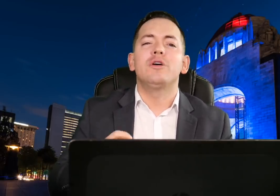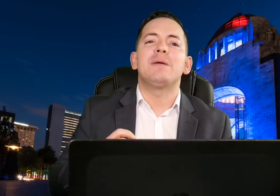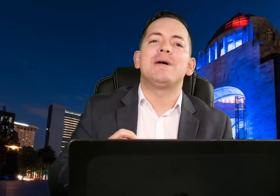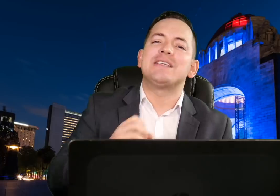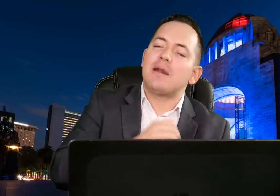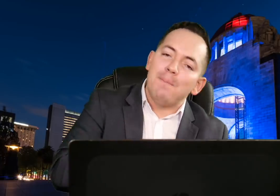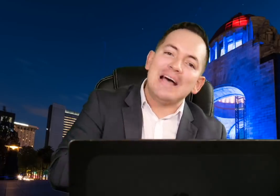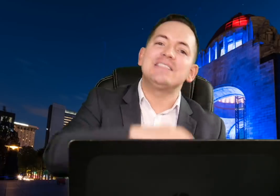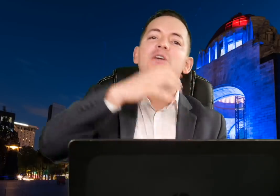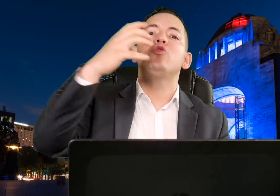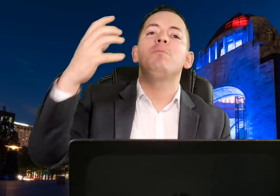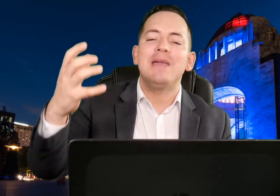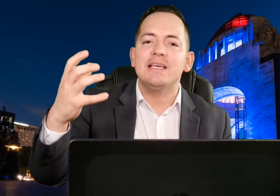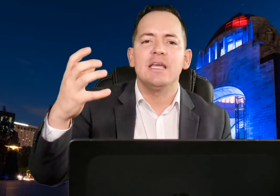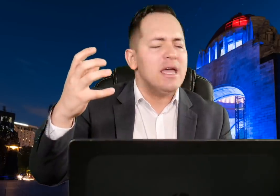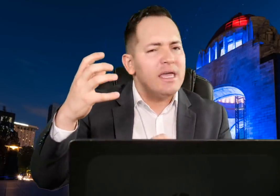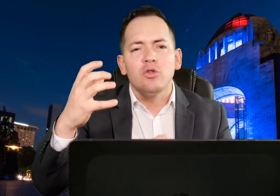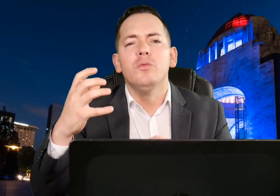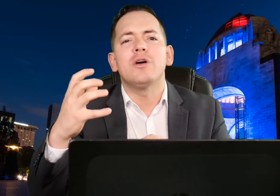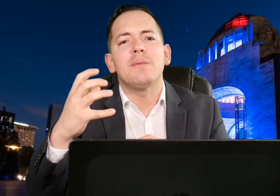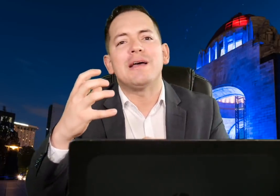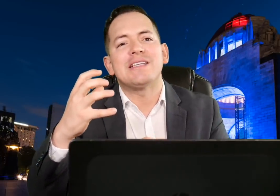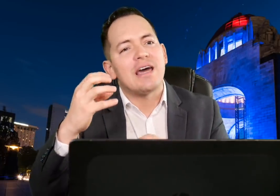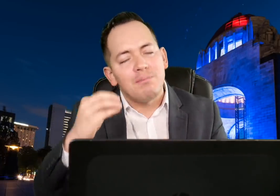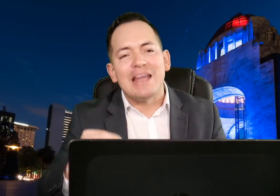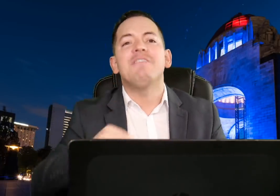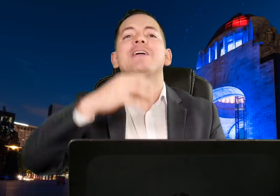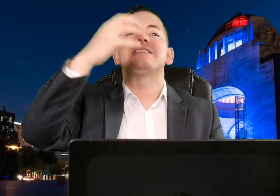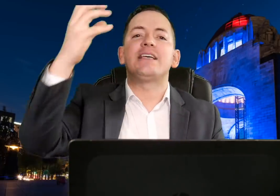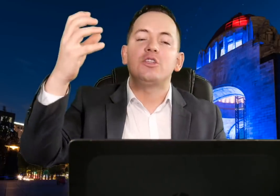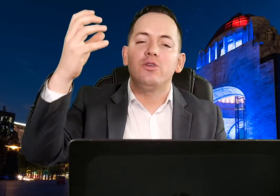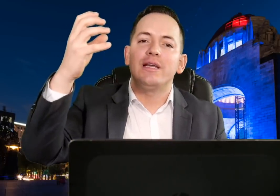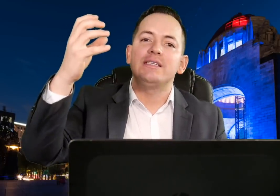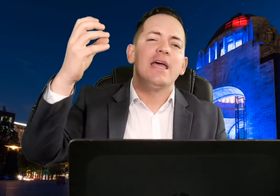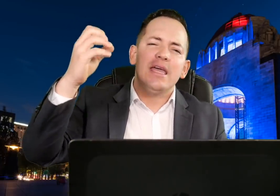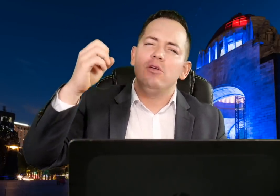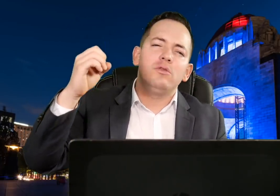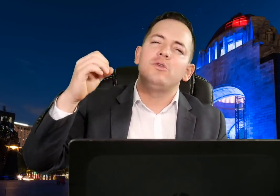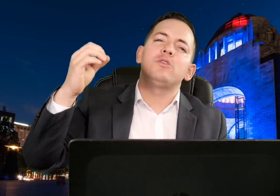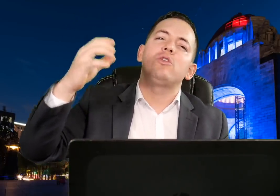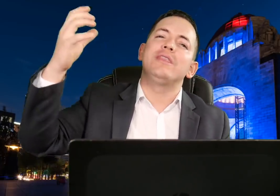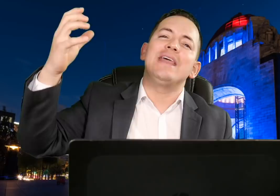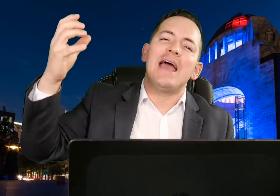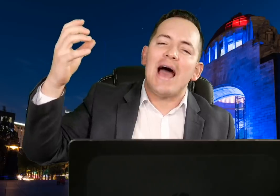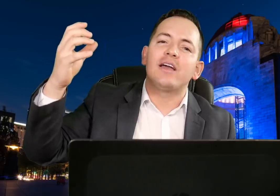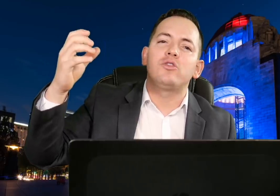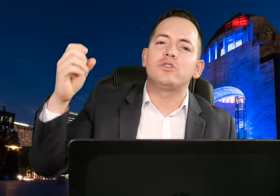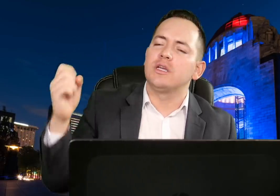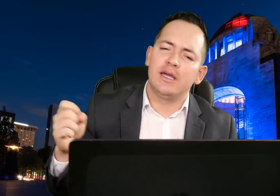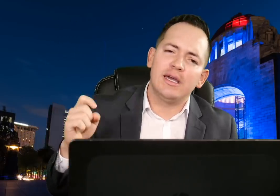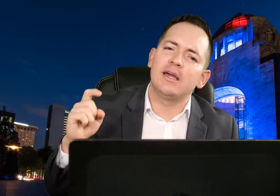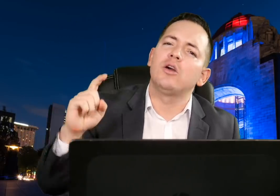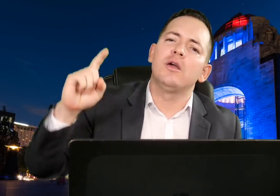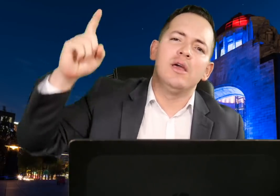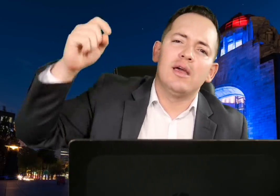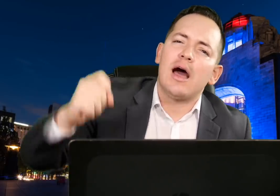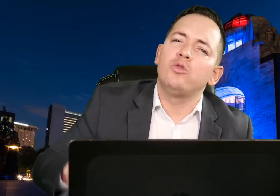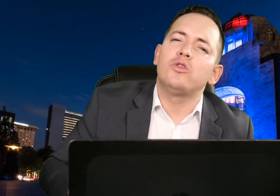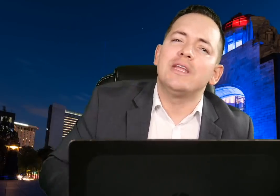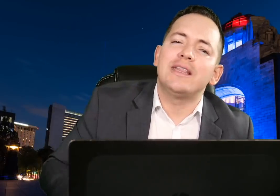tuvo que pasar más de un mes y tuvo que pasar manifestaciones y un montón de actos